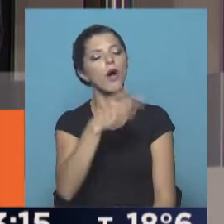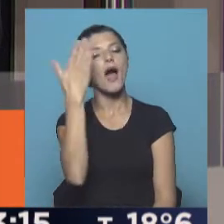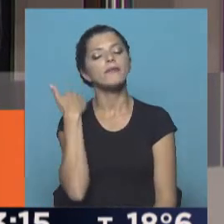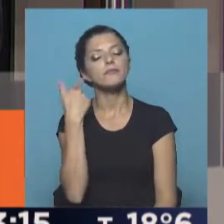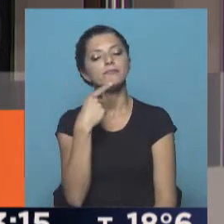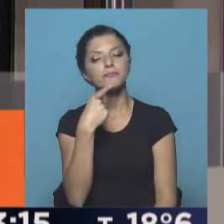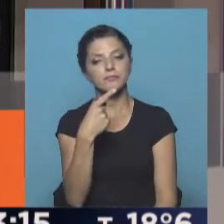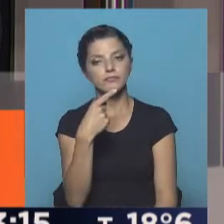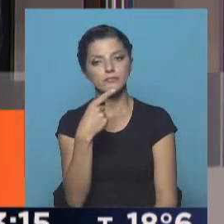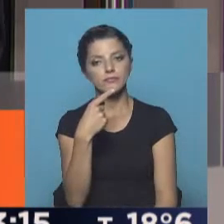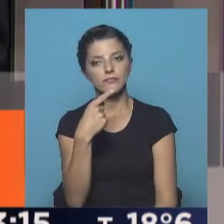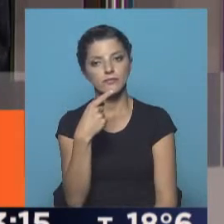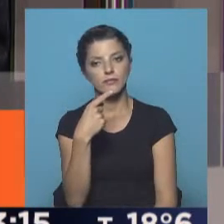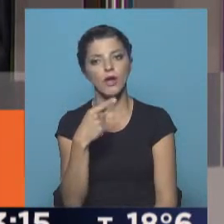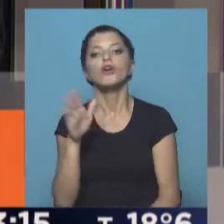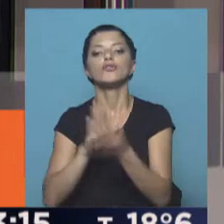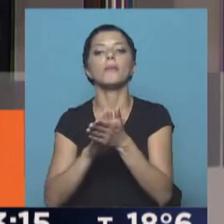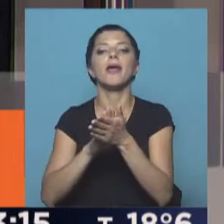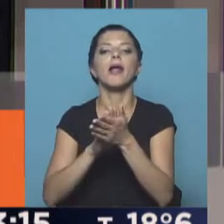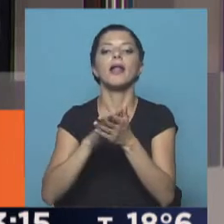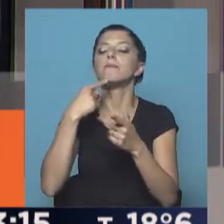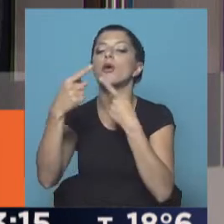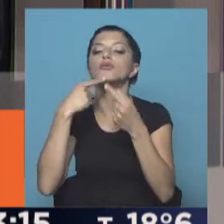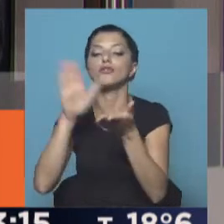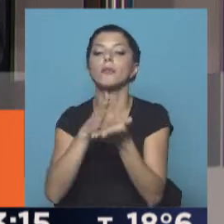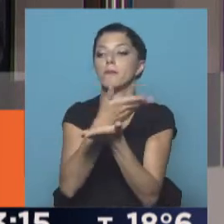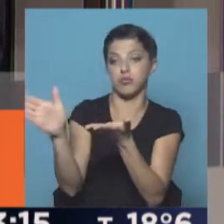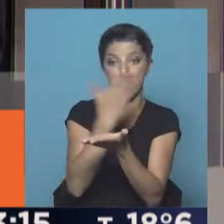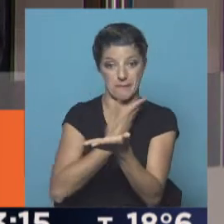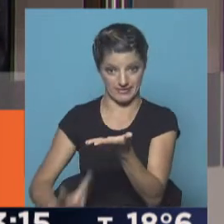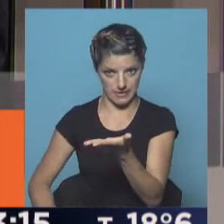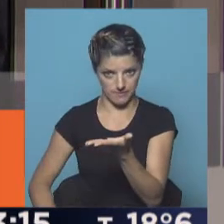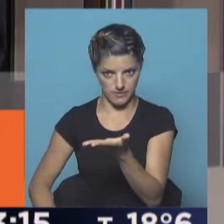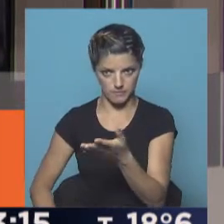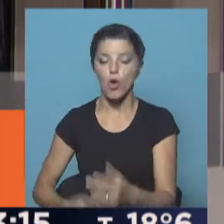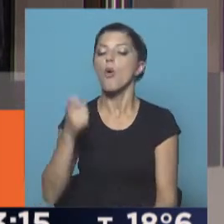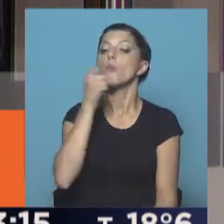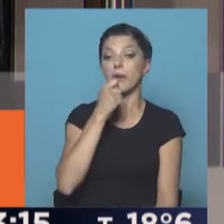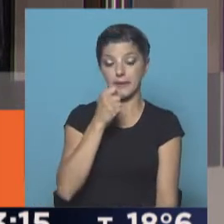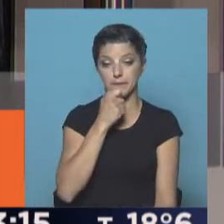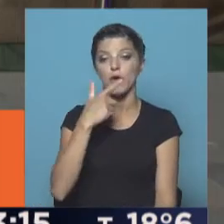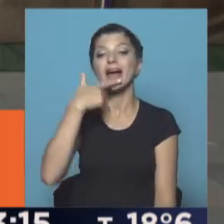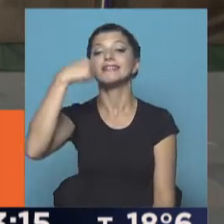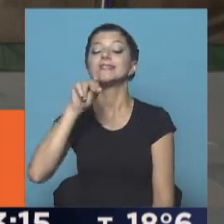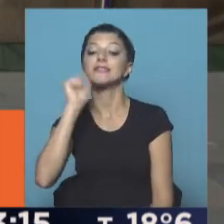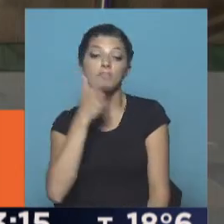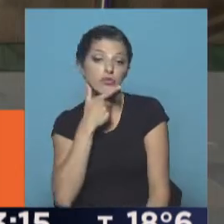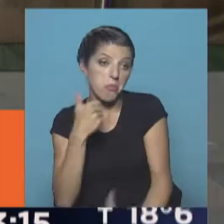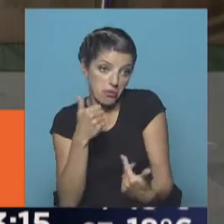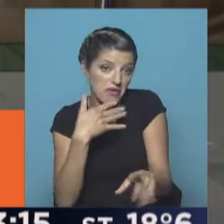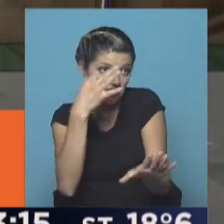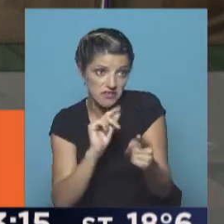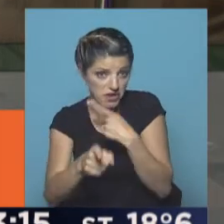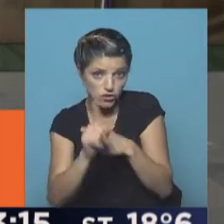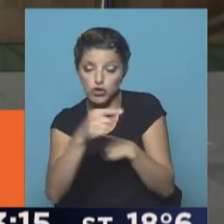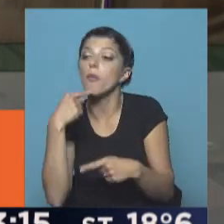los referéndum revocatorios. En el caso de Santos, que no estaba obligado a llamar a un referéndum, si hubiera sido